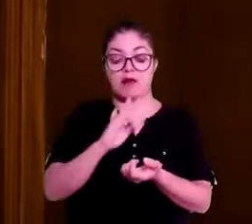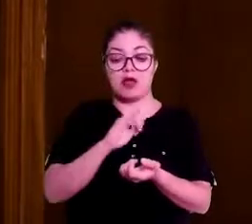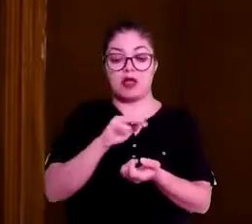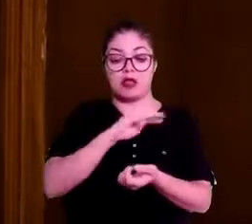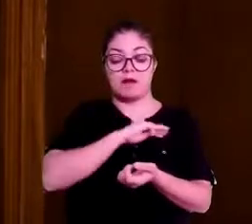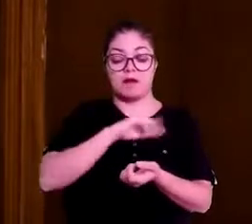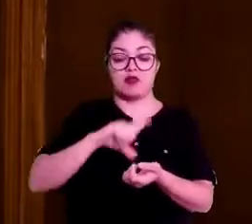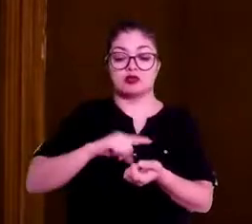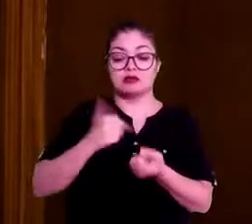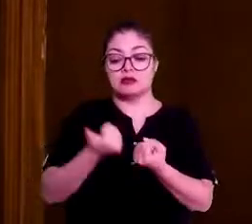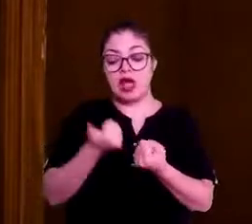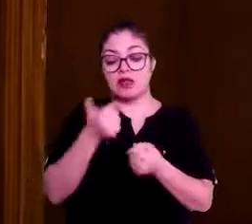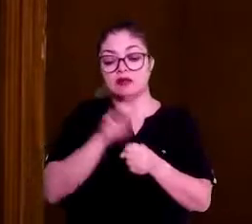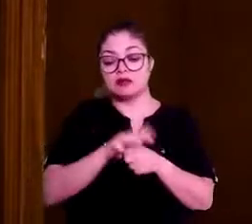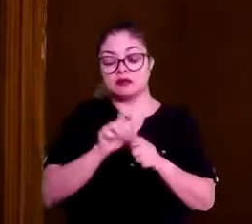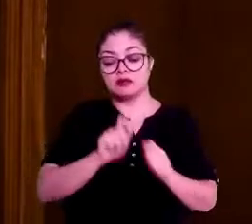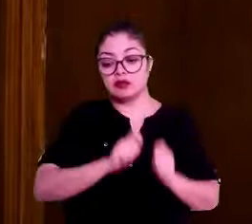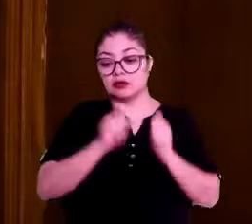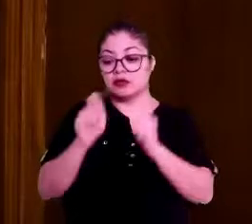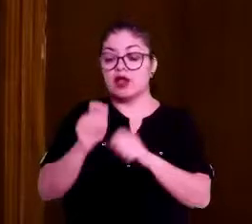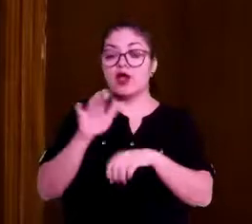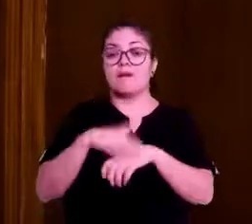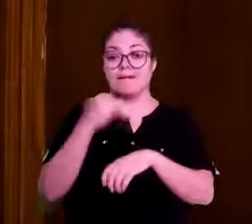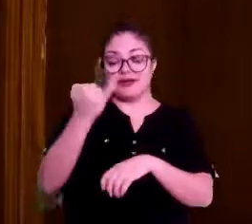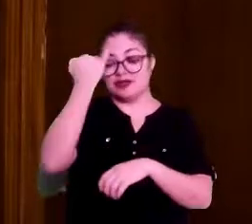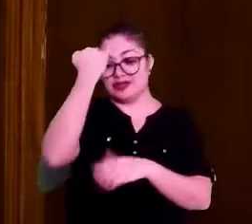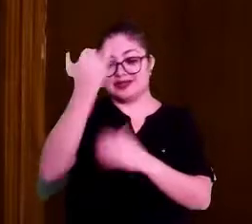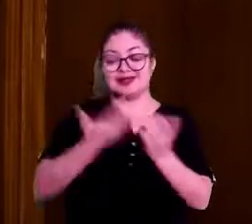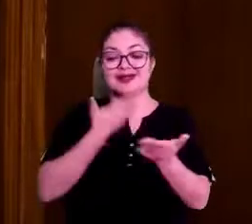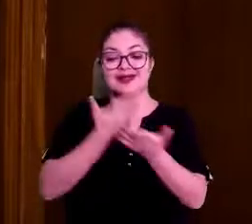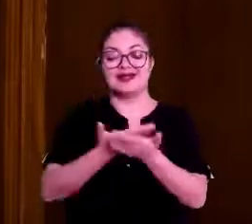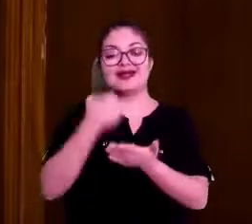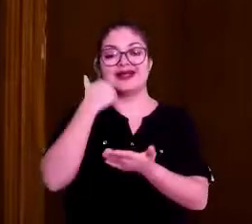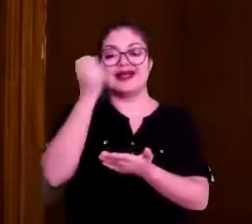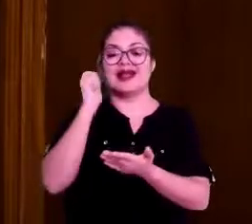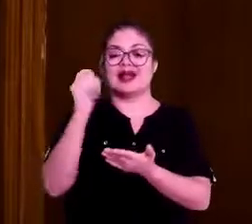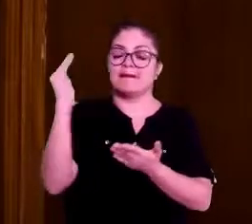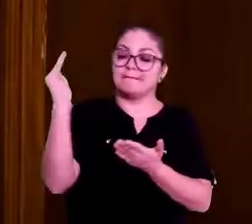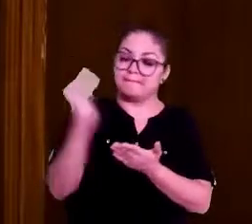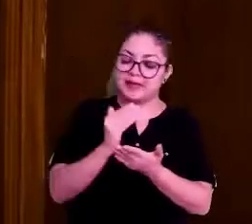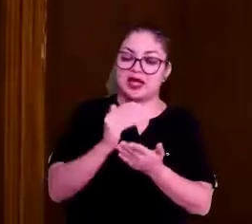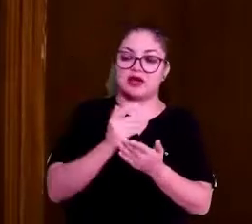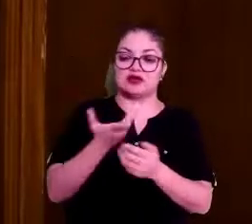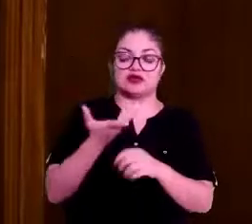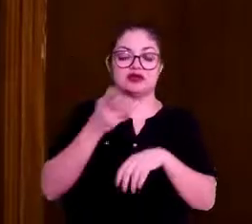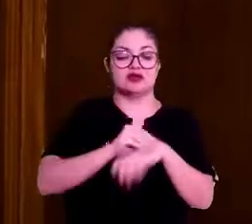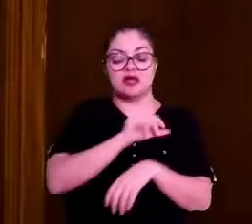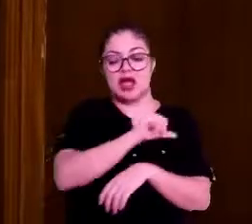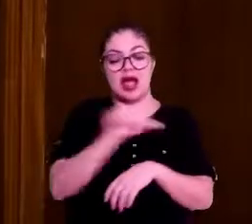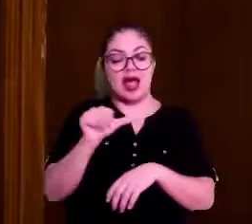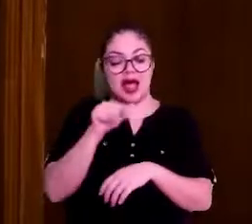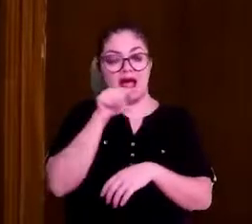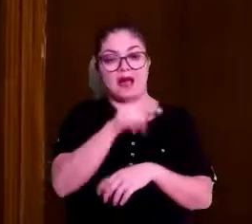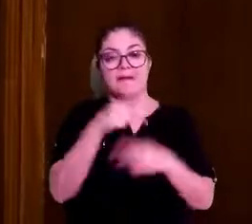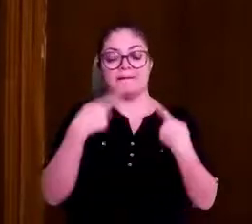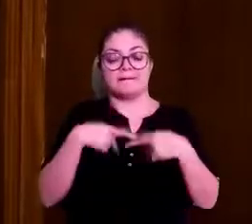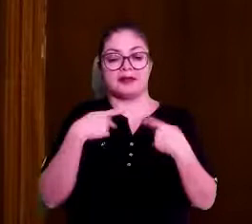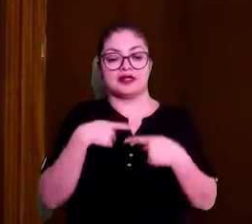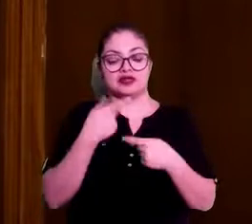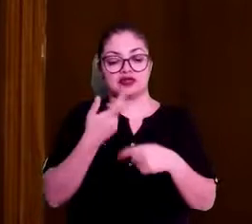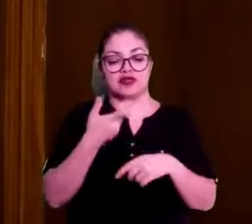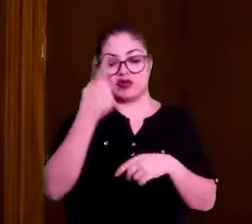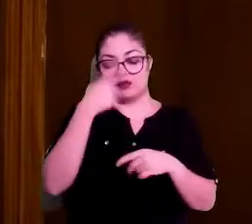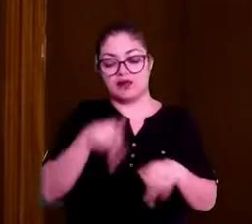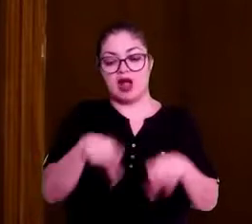municipal, por lo que la presente iniciativa busca reducir el plazo de otorgamiento de licencias de funcionamiento por parte de